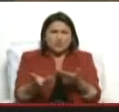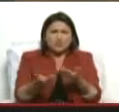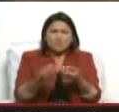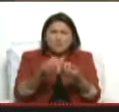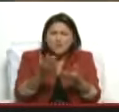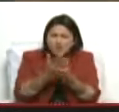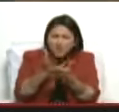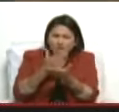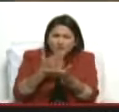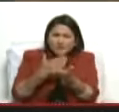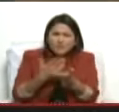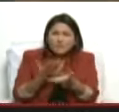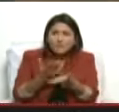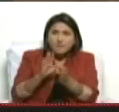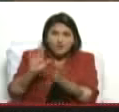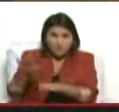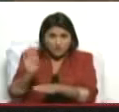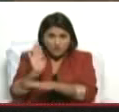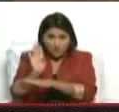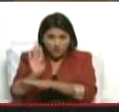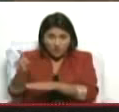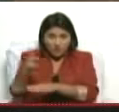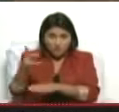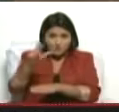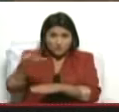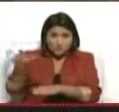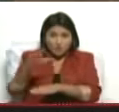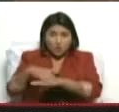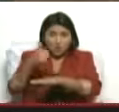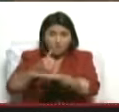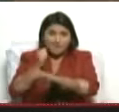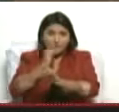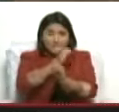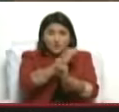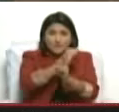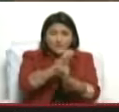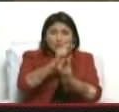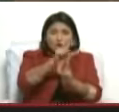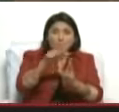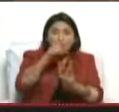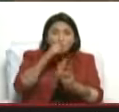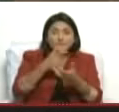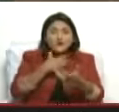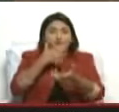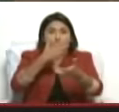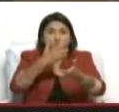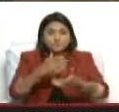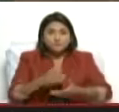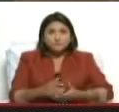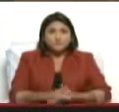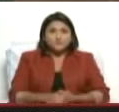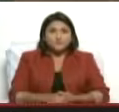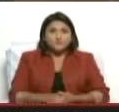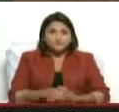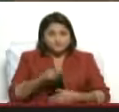qué para defender a los asesinos de cervero donde hay